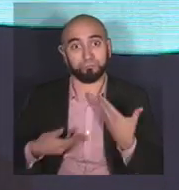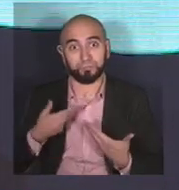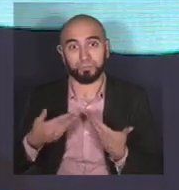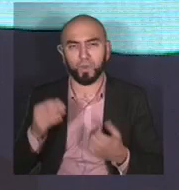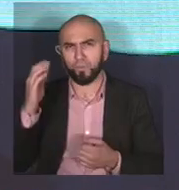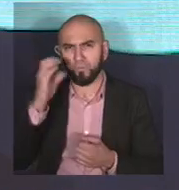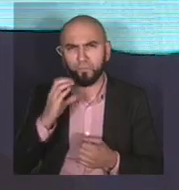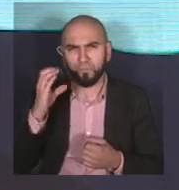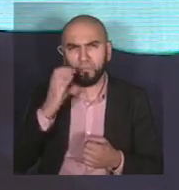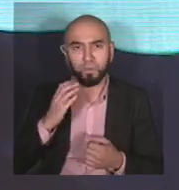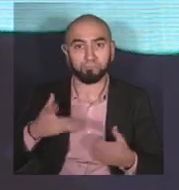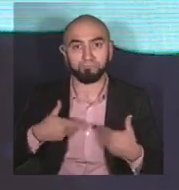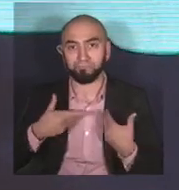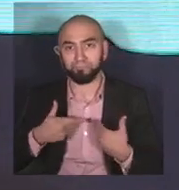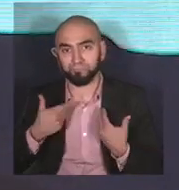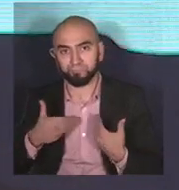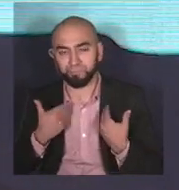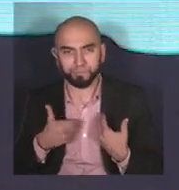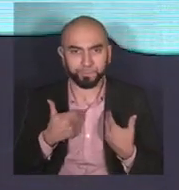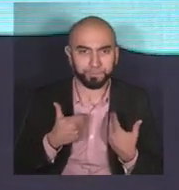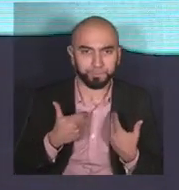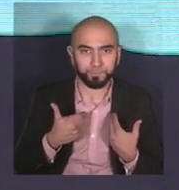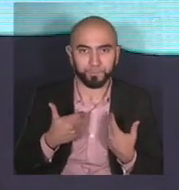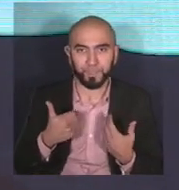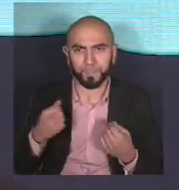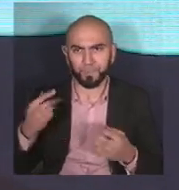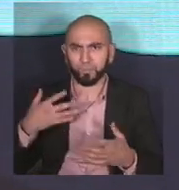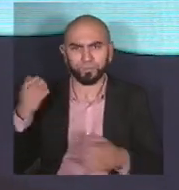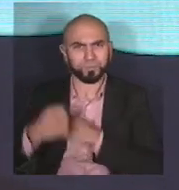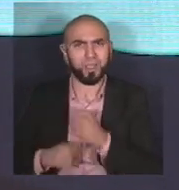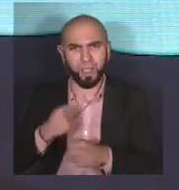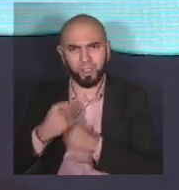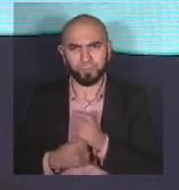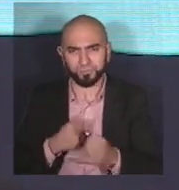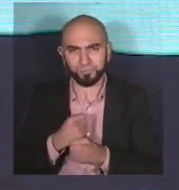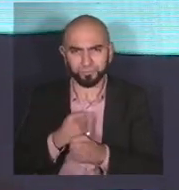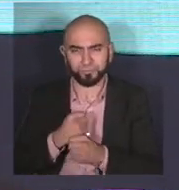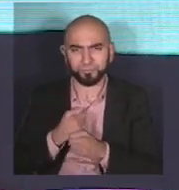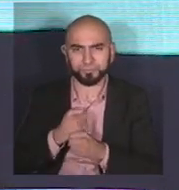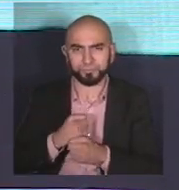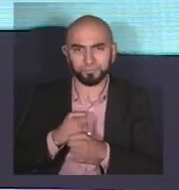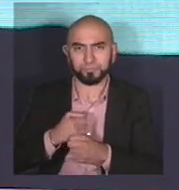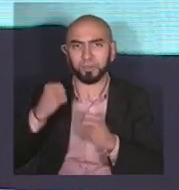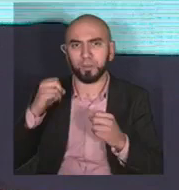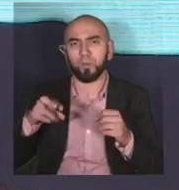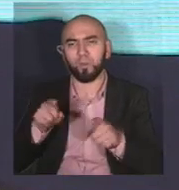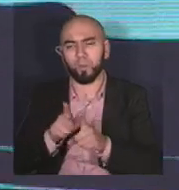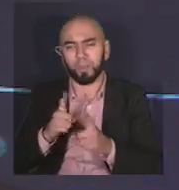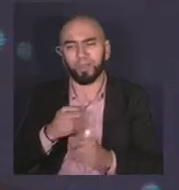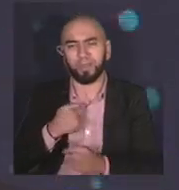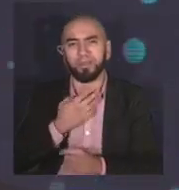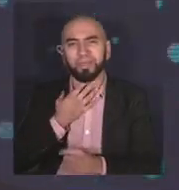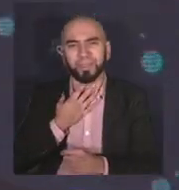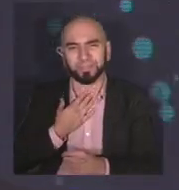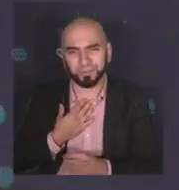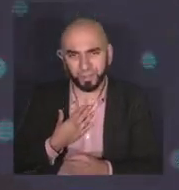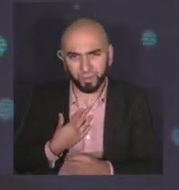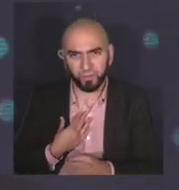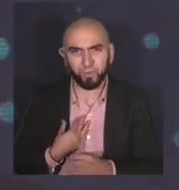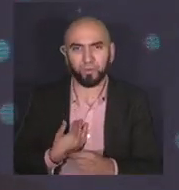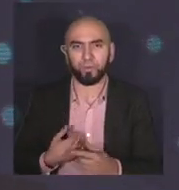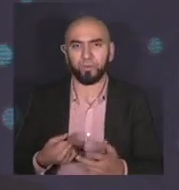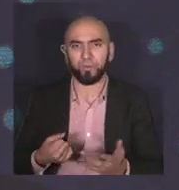muchos años en la psicología hemos tenido la noción de un nivel óptimo de deseo.